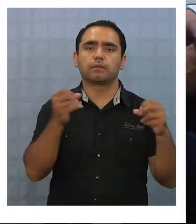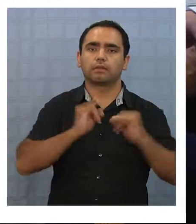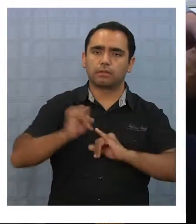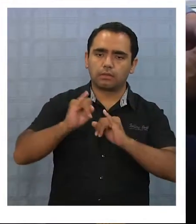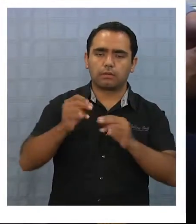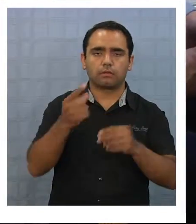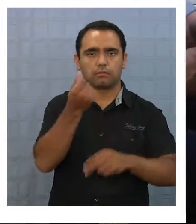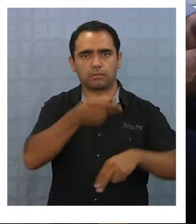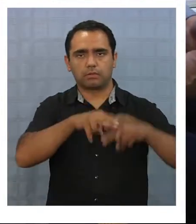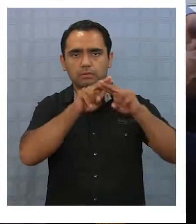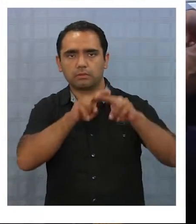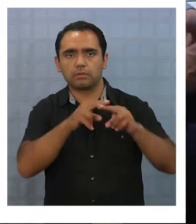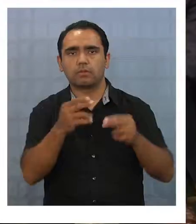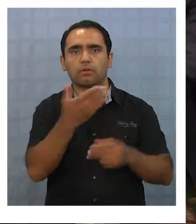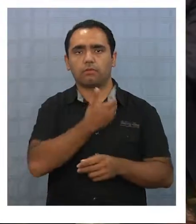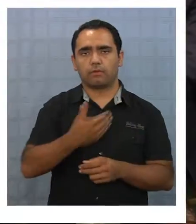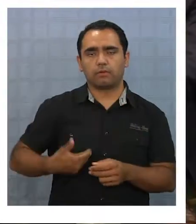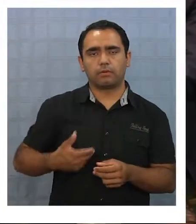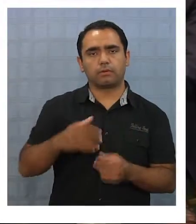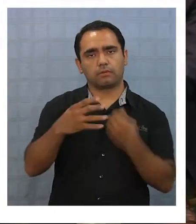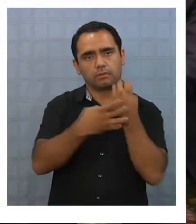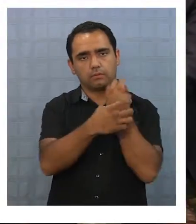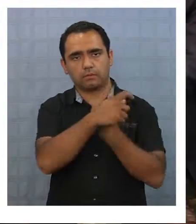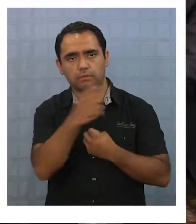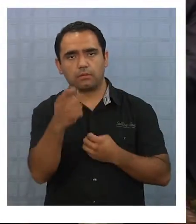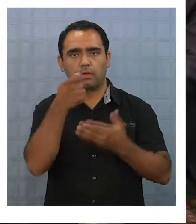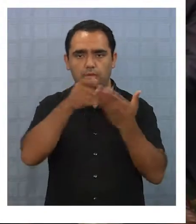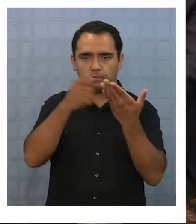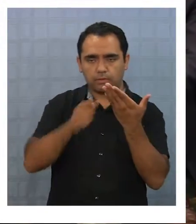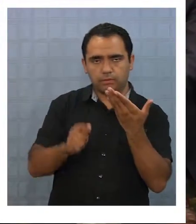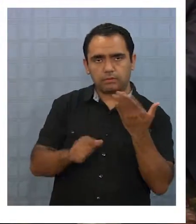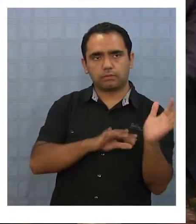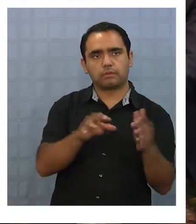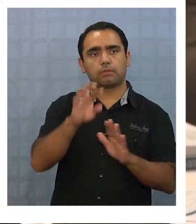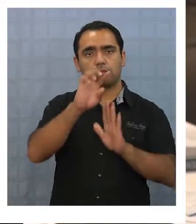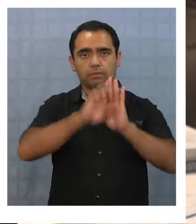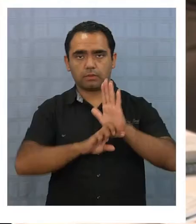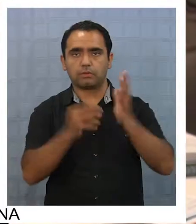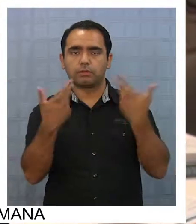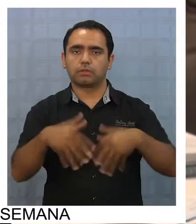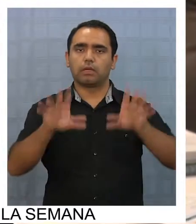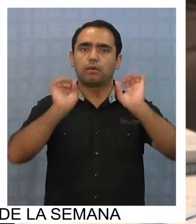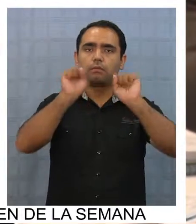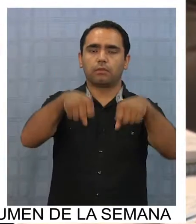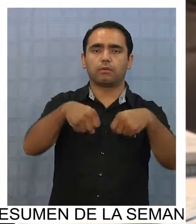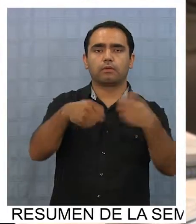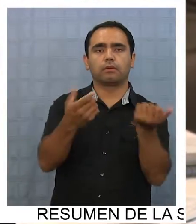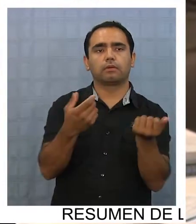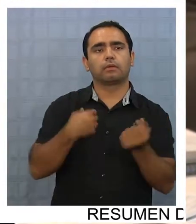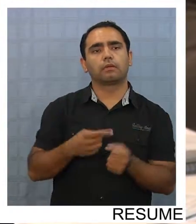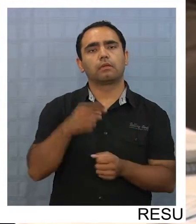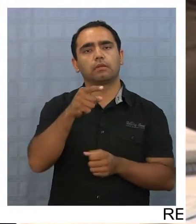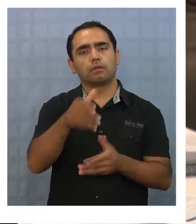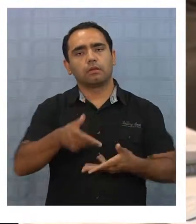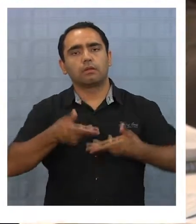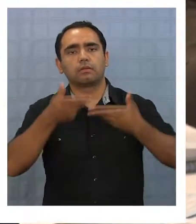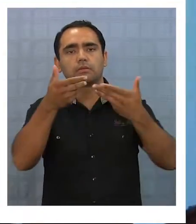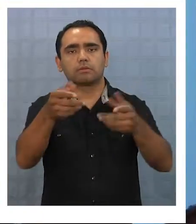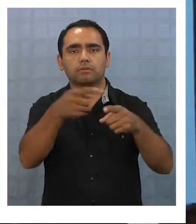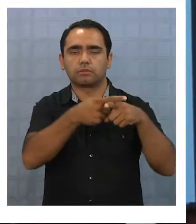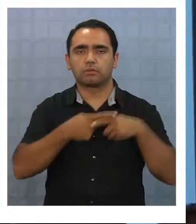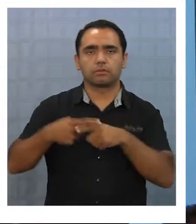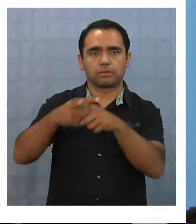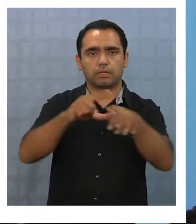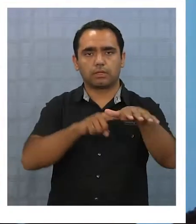ingeniería y un presupuesto para que el gobierno regional pudiese hacer las evaluaciones. El proyecto ya fue aprobado con la entrega de las